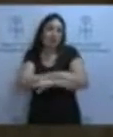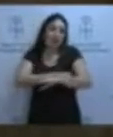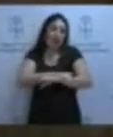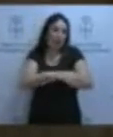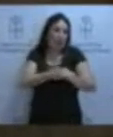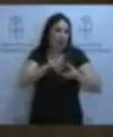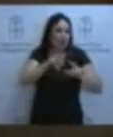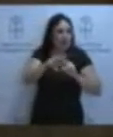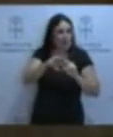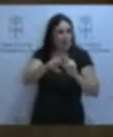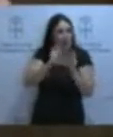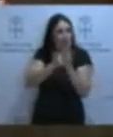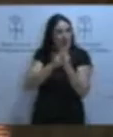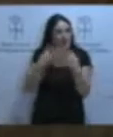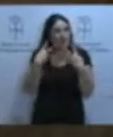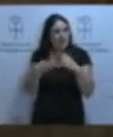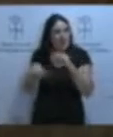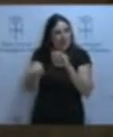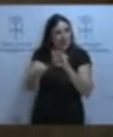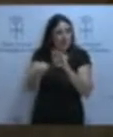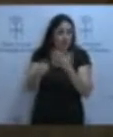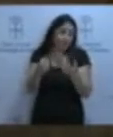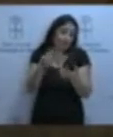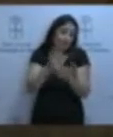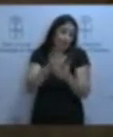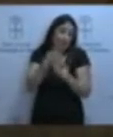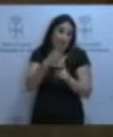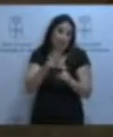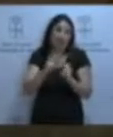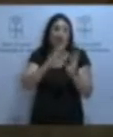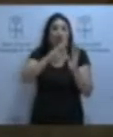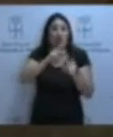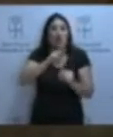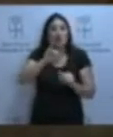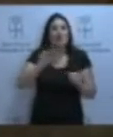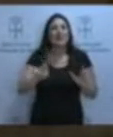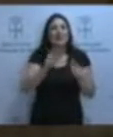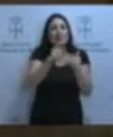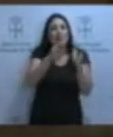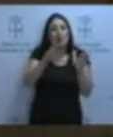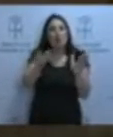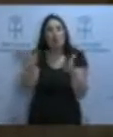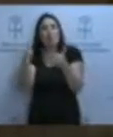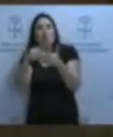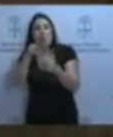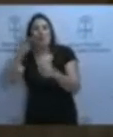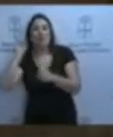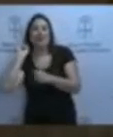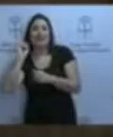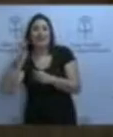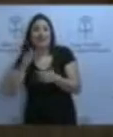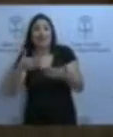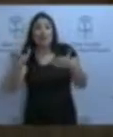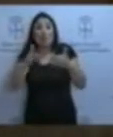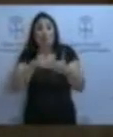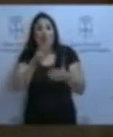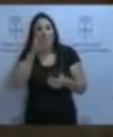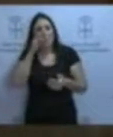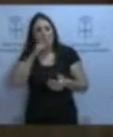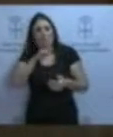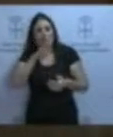pagar fiscalmente. Cuentas creadas en 2007 y cerradas en el año 2013. Cerradas con la amnistía fiscal de Montoro,